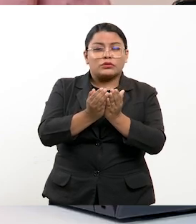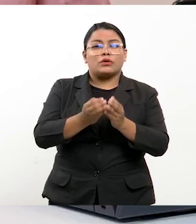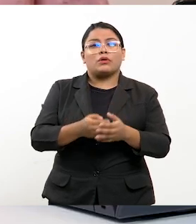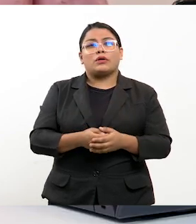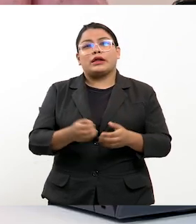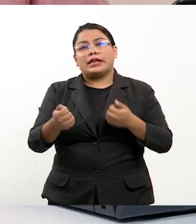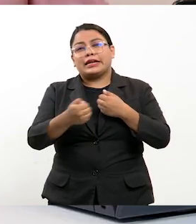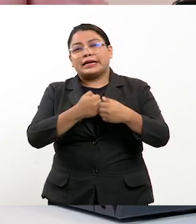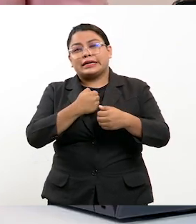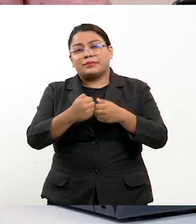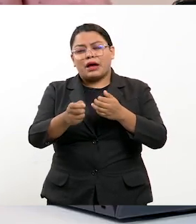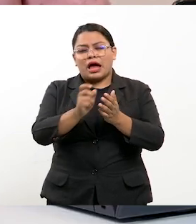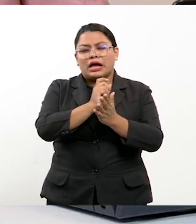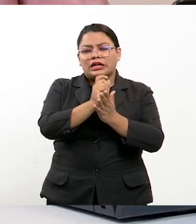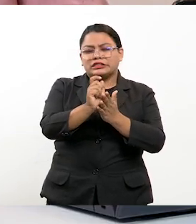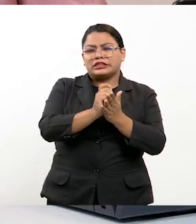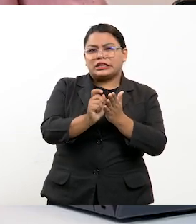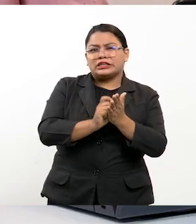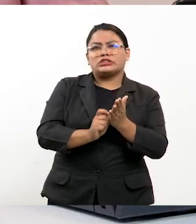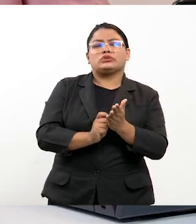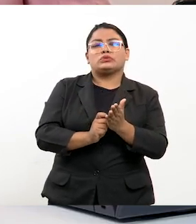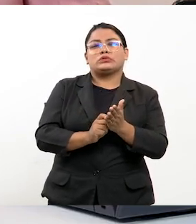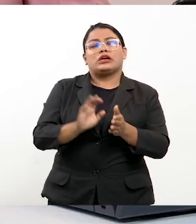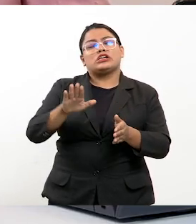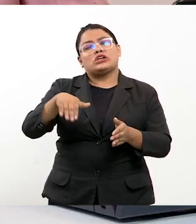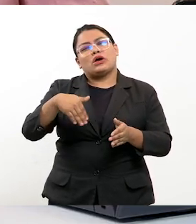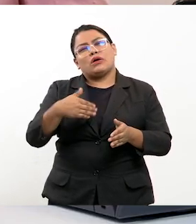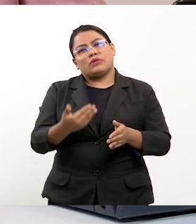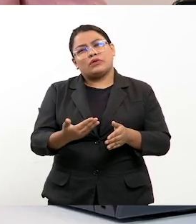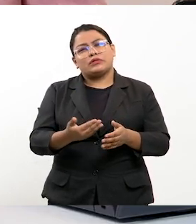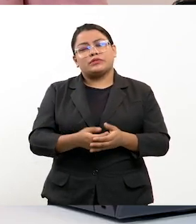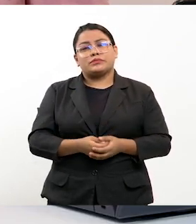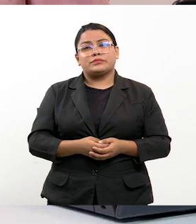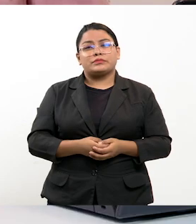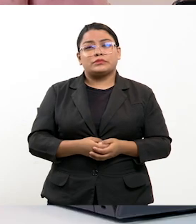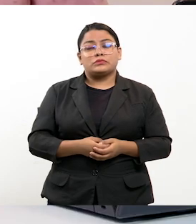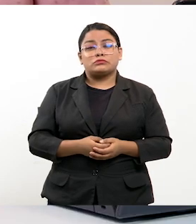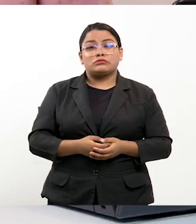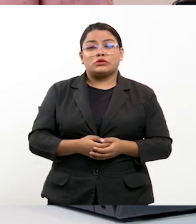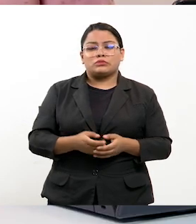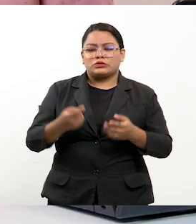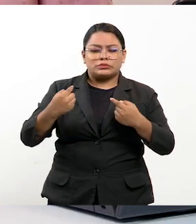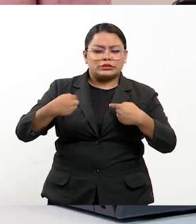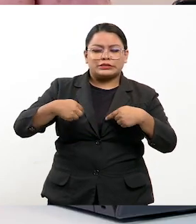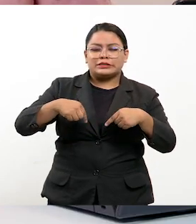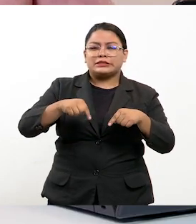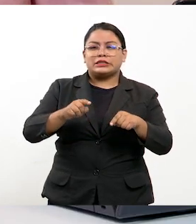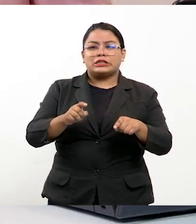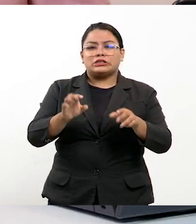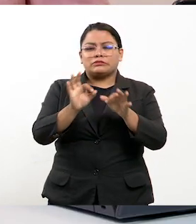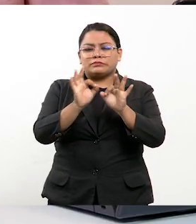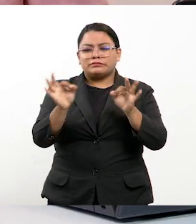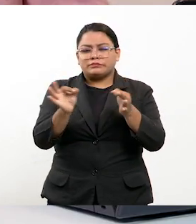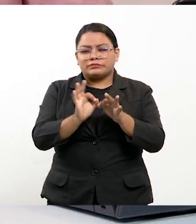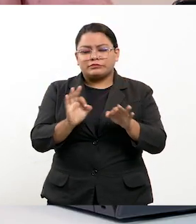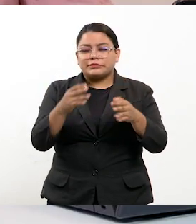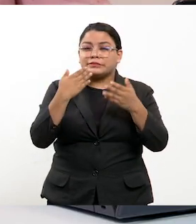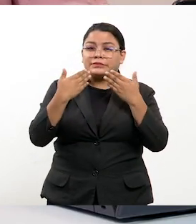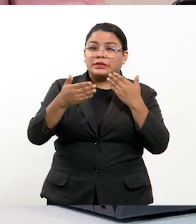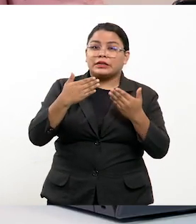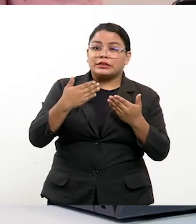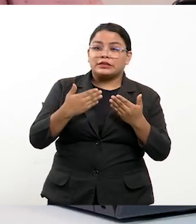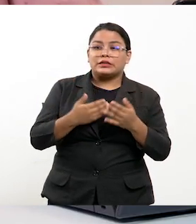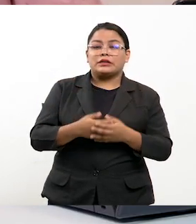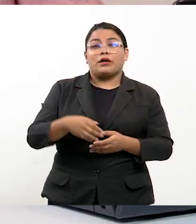la gramática y demás aspectos evaluables de la unidad. Pueden ser continuos como textos argumentativos